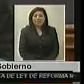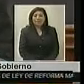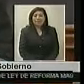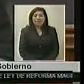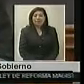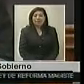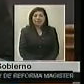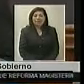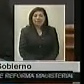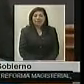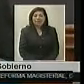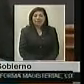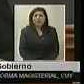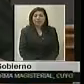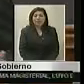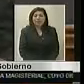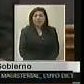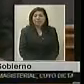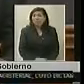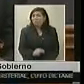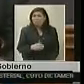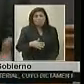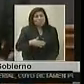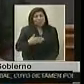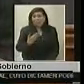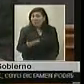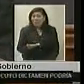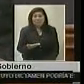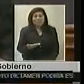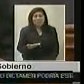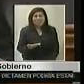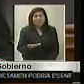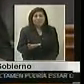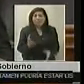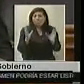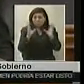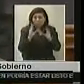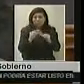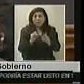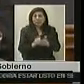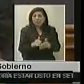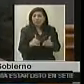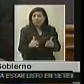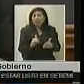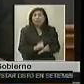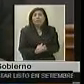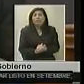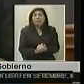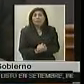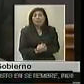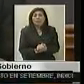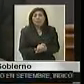Gracias, presidente. Presidente, entonces no podemos inmediatamente cegarnos ante lo